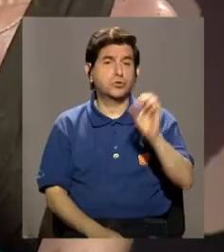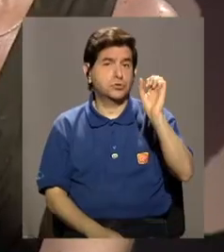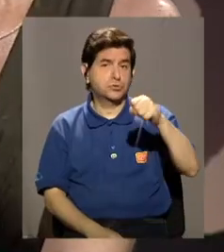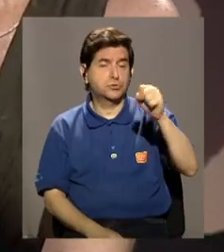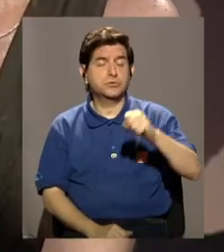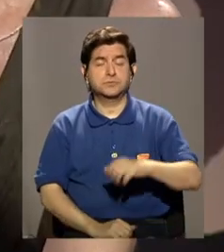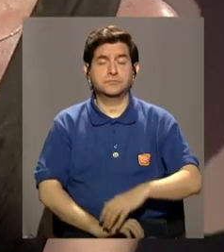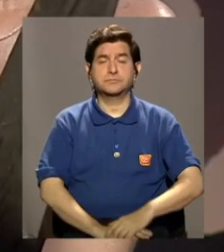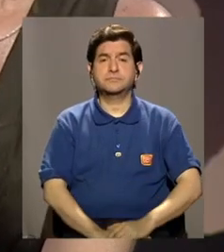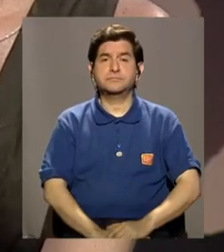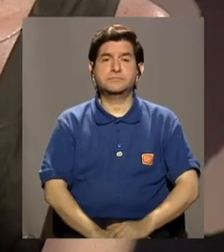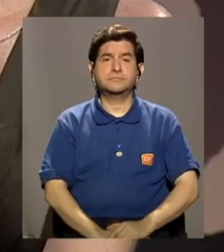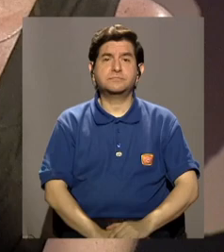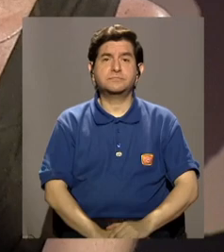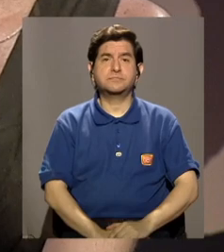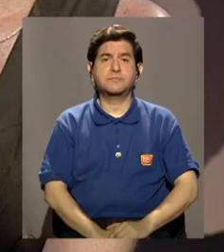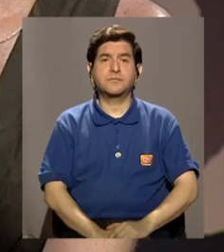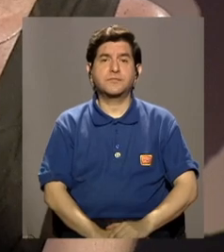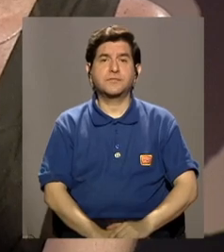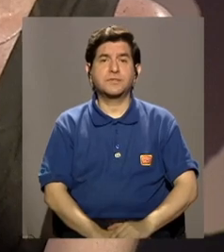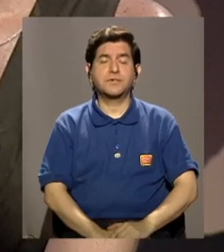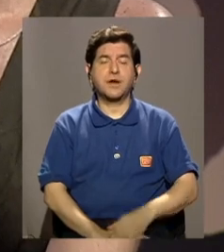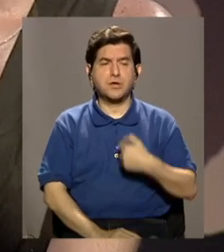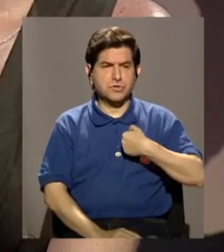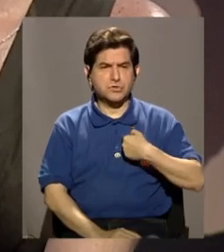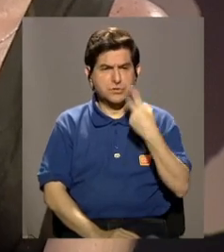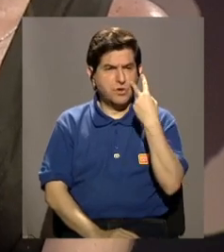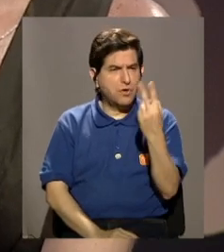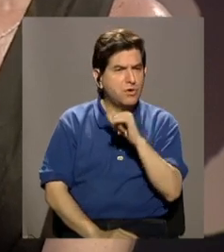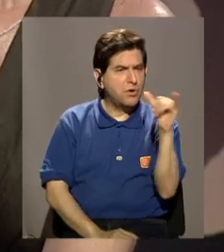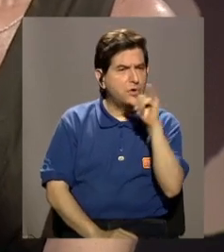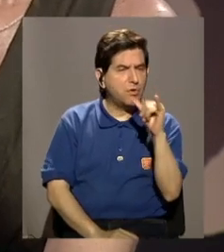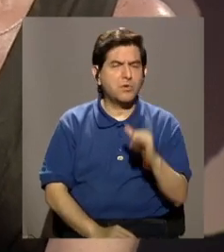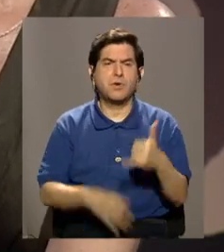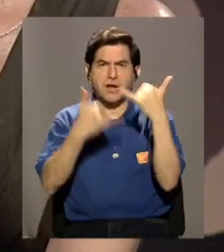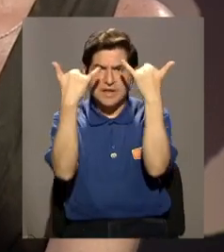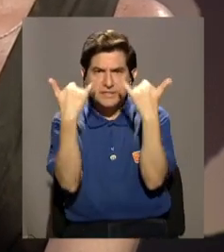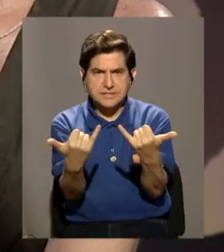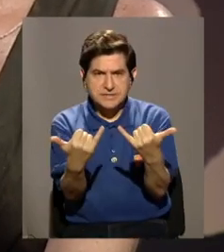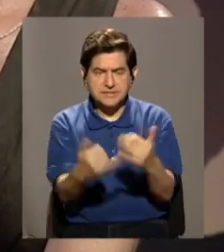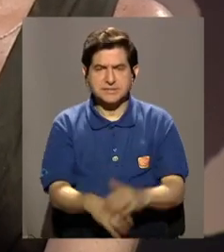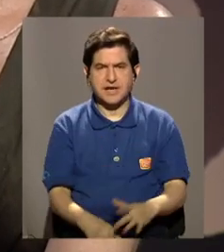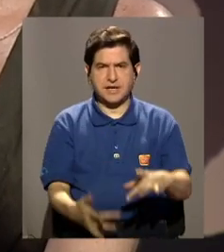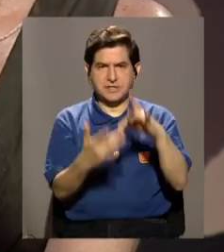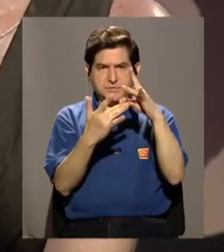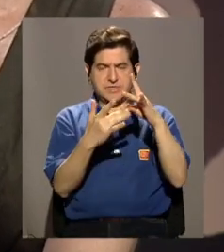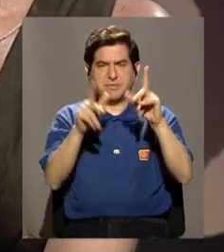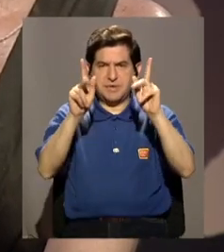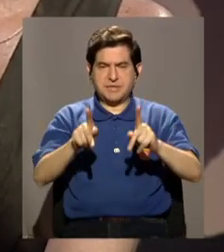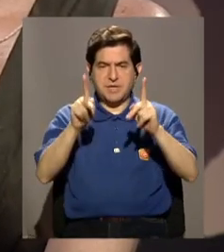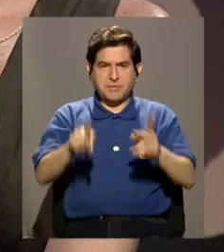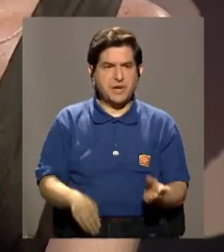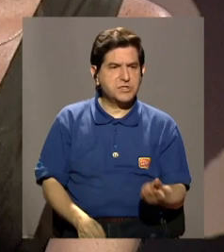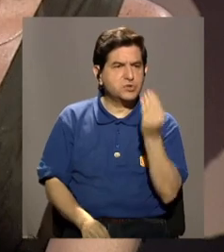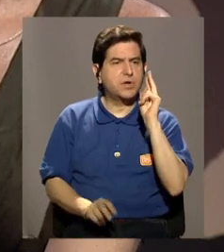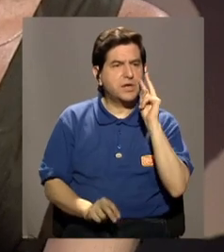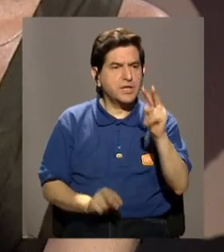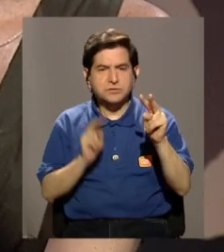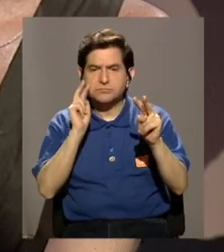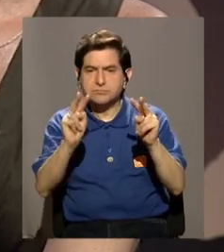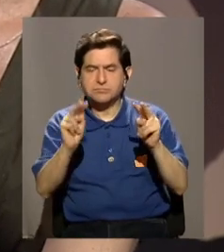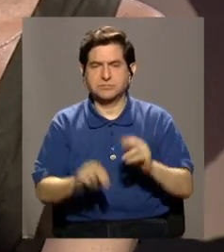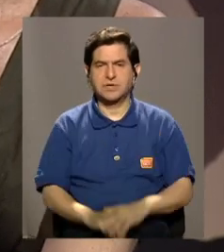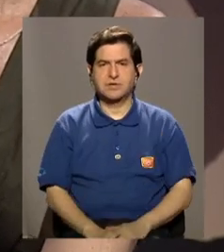sí bueno este es eso lo veo además cuando llega sobre todo el público joven